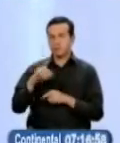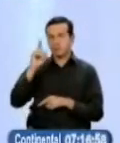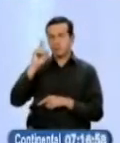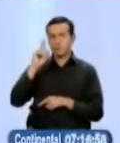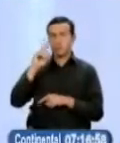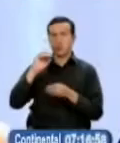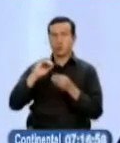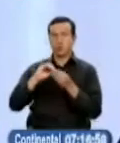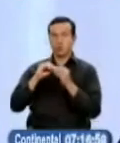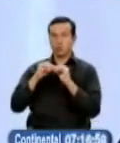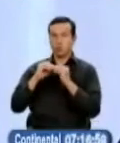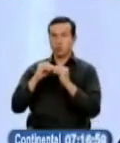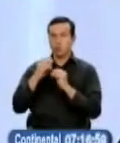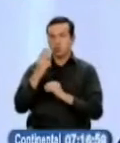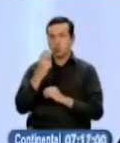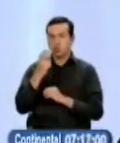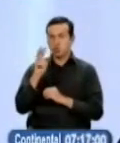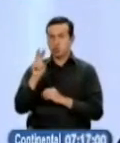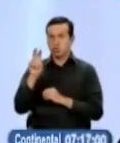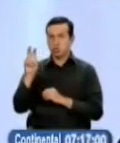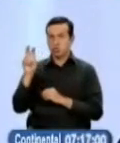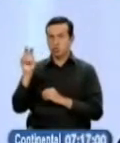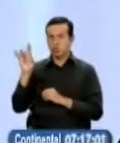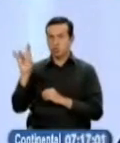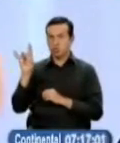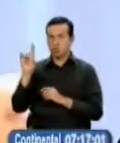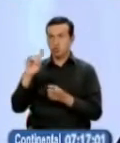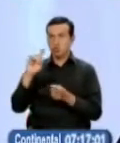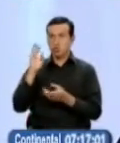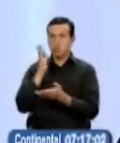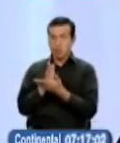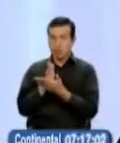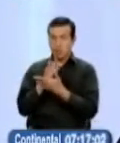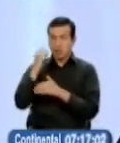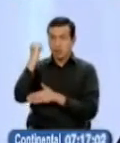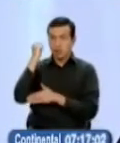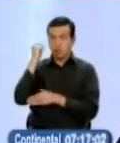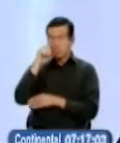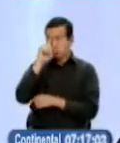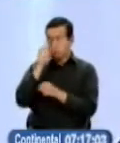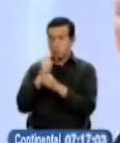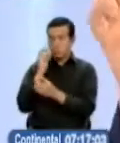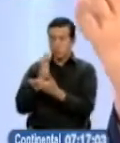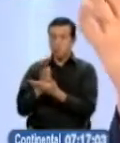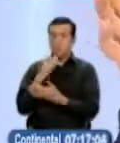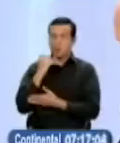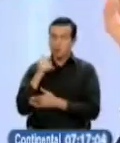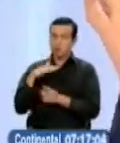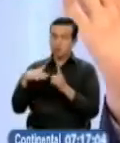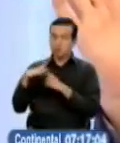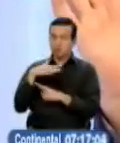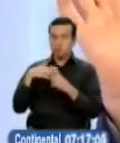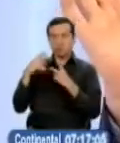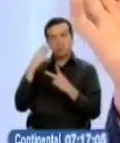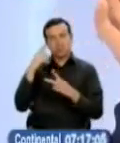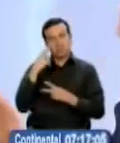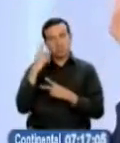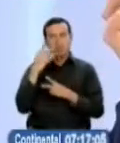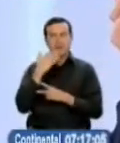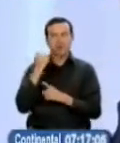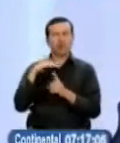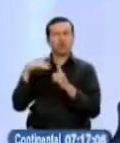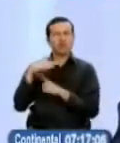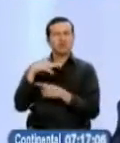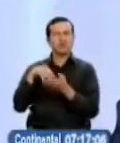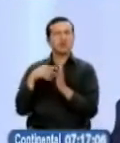Nacional por el Cambio, no es desmontar los derechos laborales, realmente no es eso, pero sí es brindar mejores condiciones, y eso habría que entenderlo,